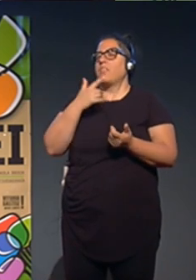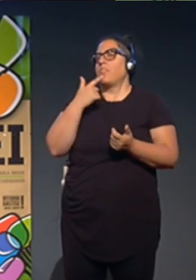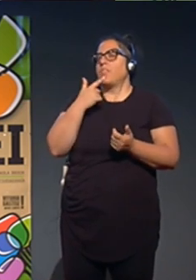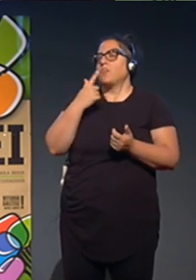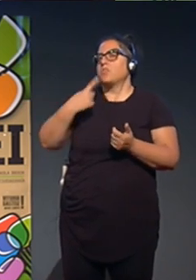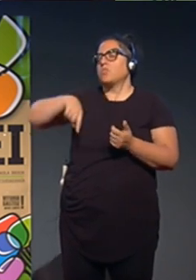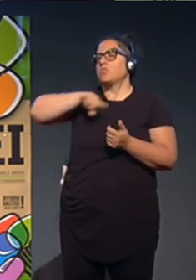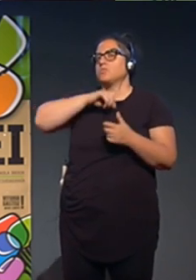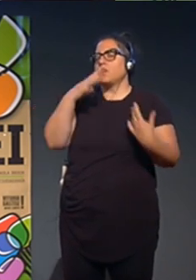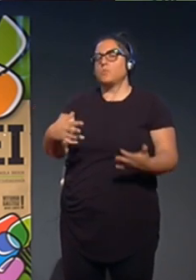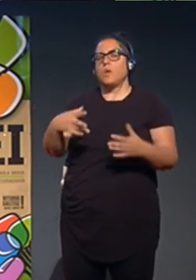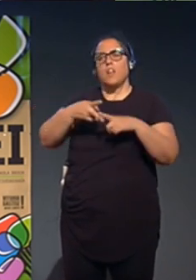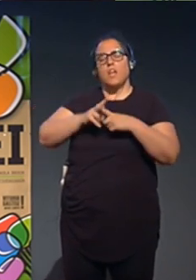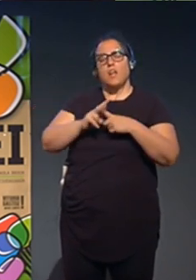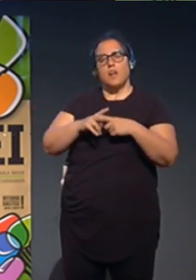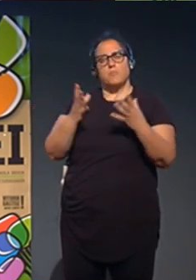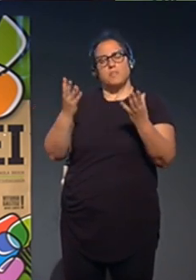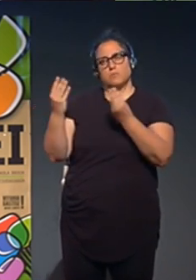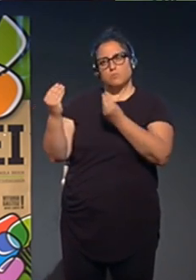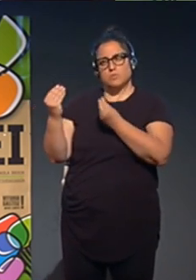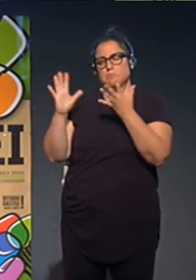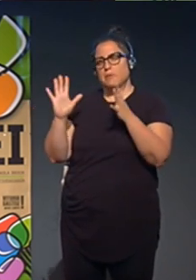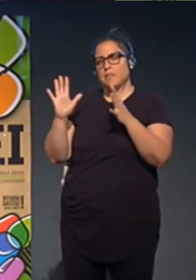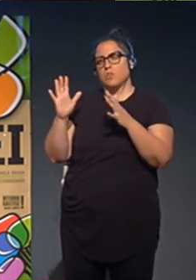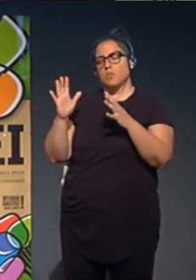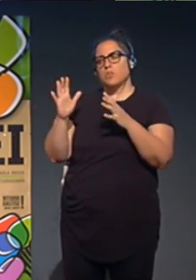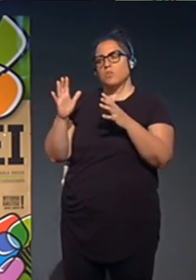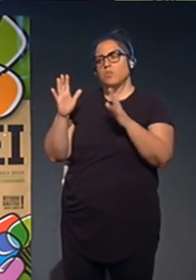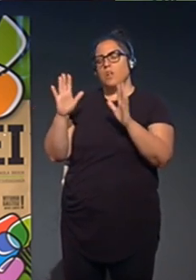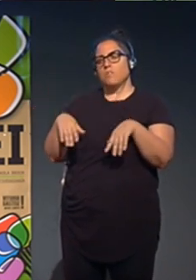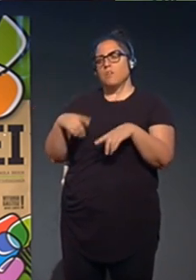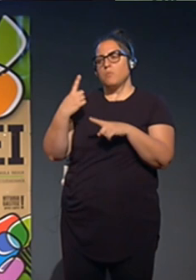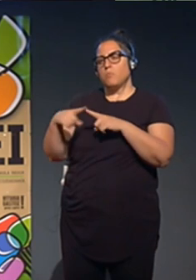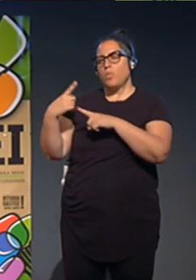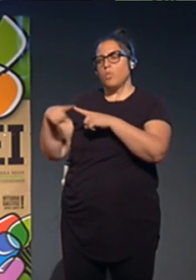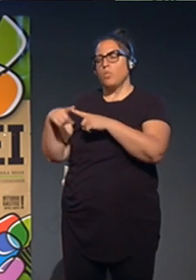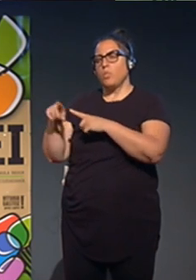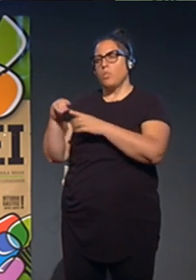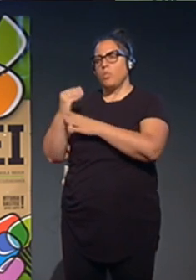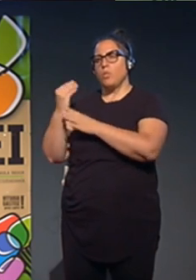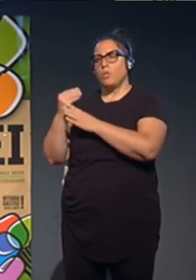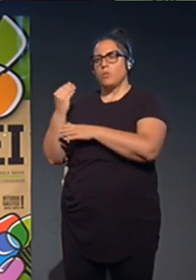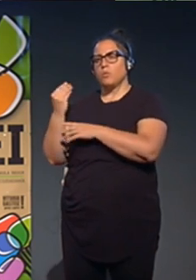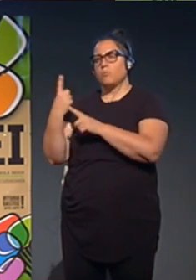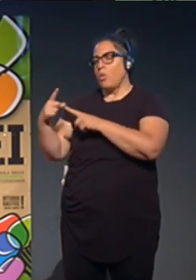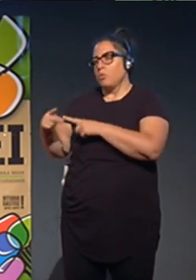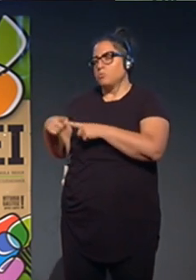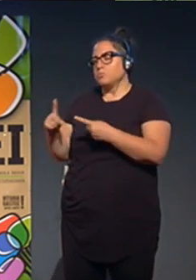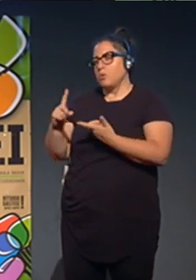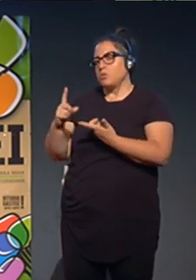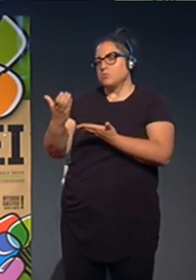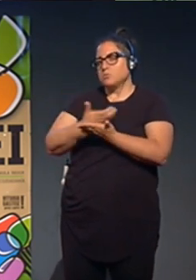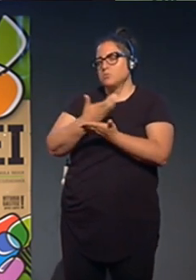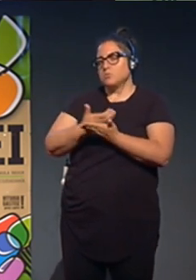muchas más herramientas no pero el hecho de que no hagamos rentables todos esos productos eh que ahora en los que se